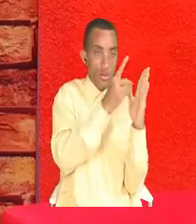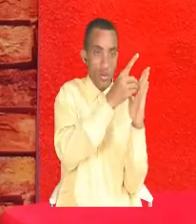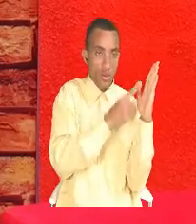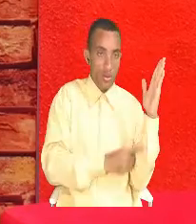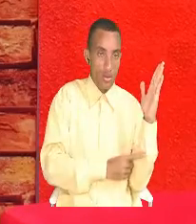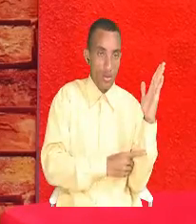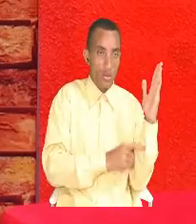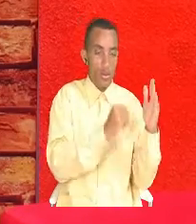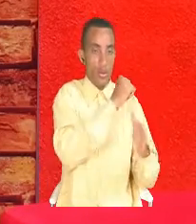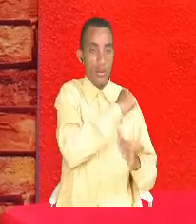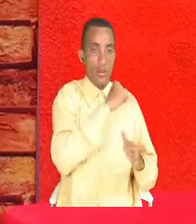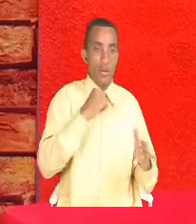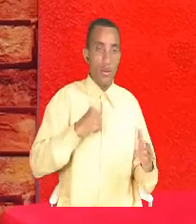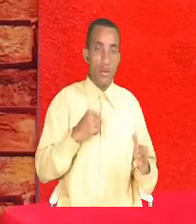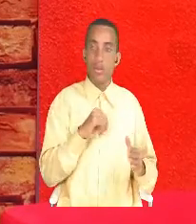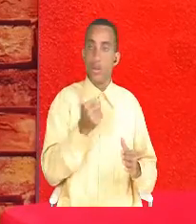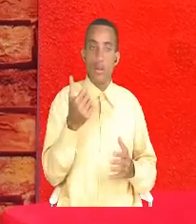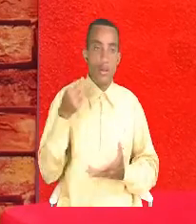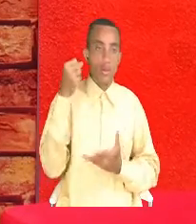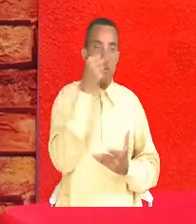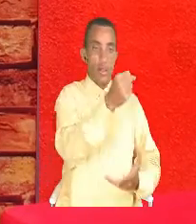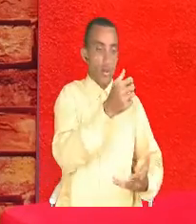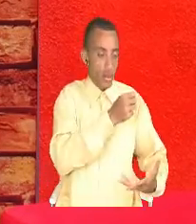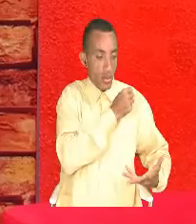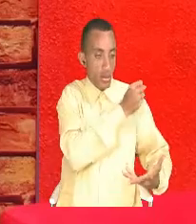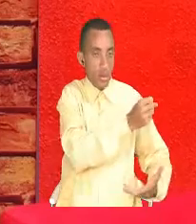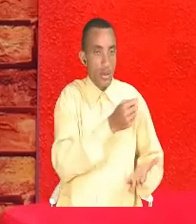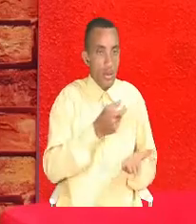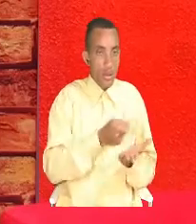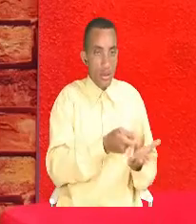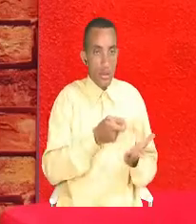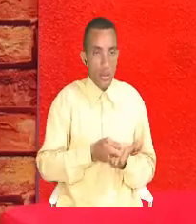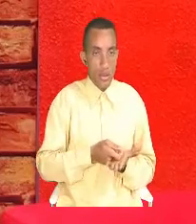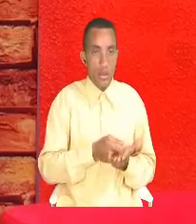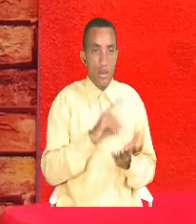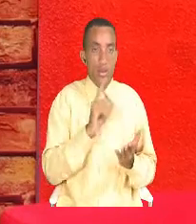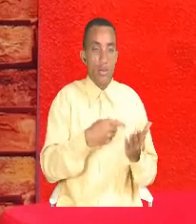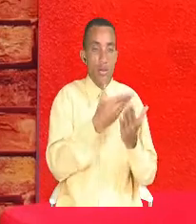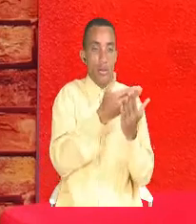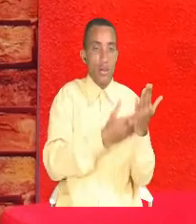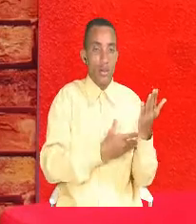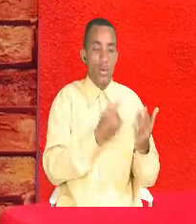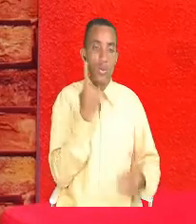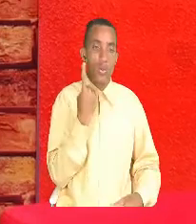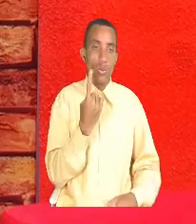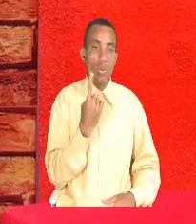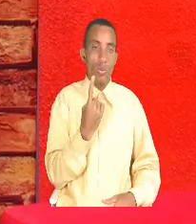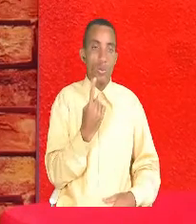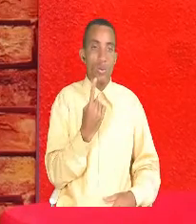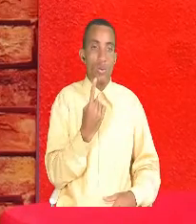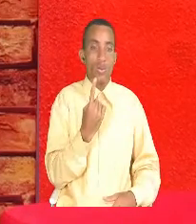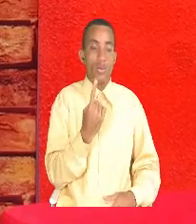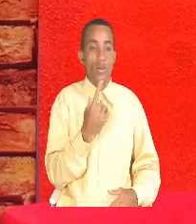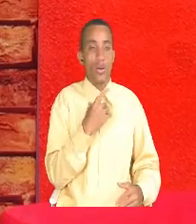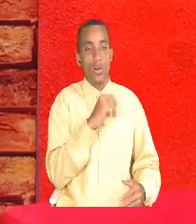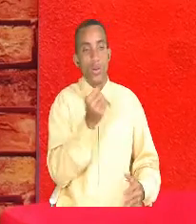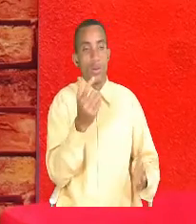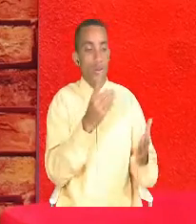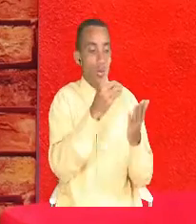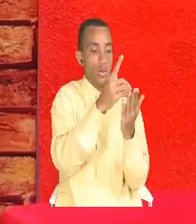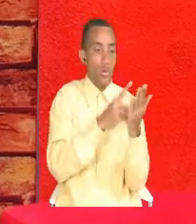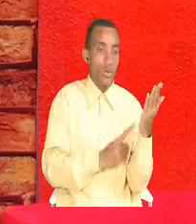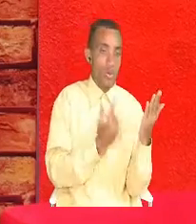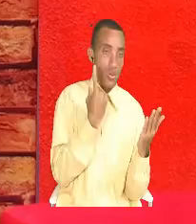varios accionistas o varios socios, es mediante un contrato. Si es un solo socio, se hace por un documento en donde se manifieste